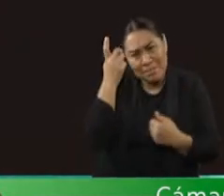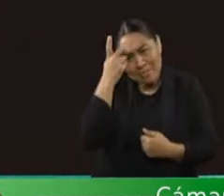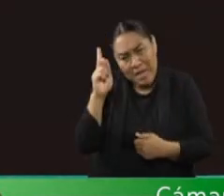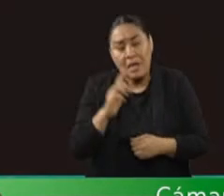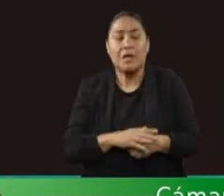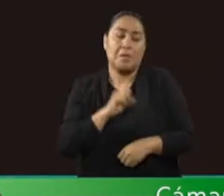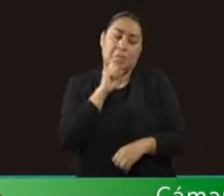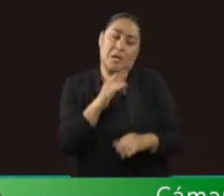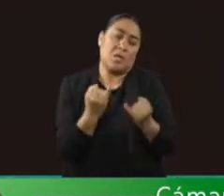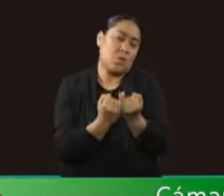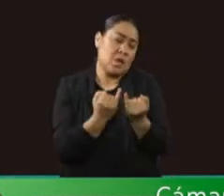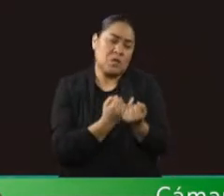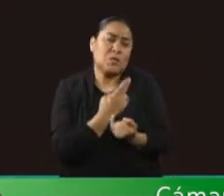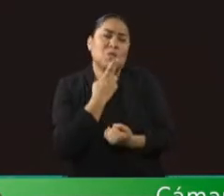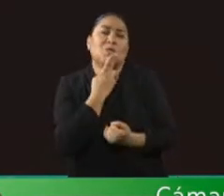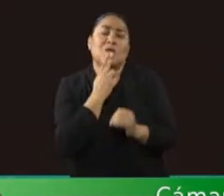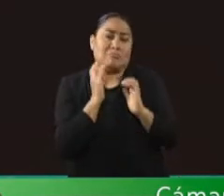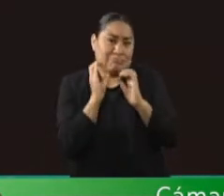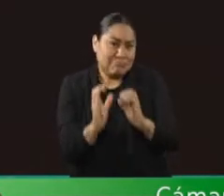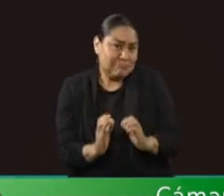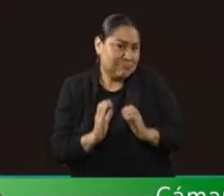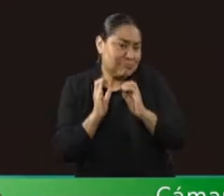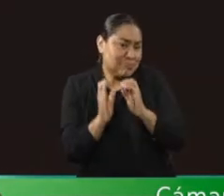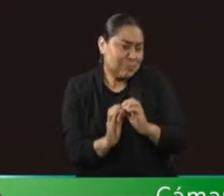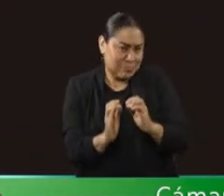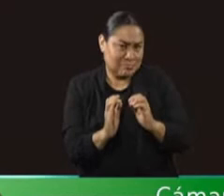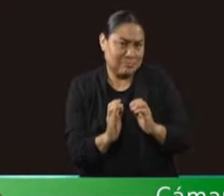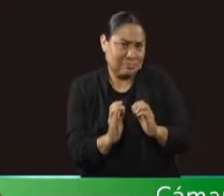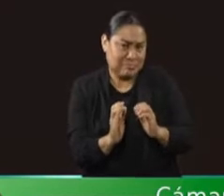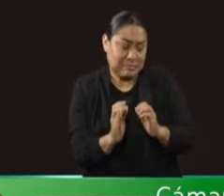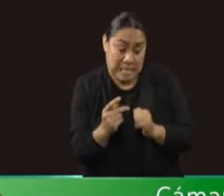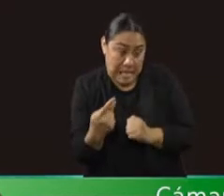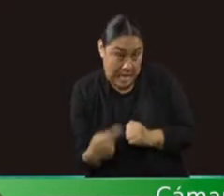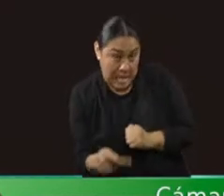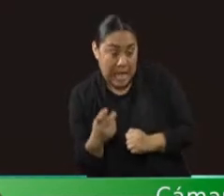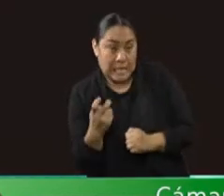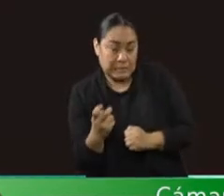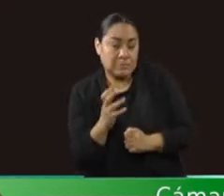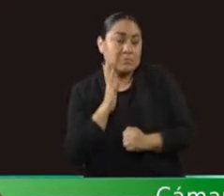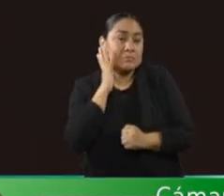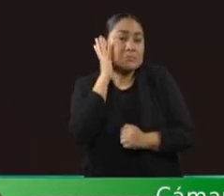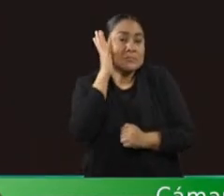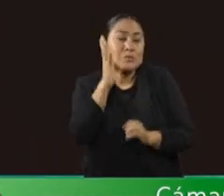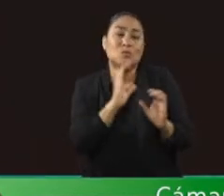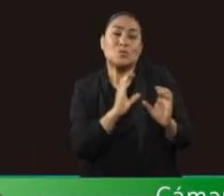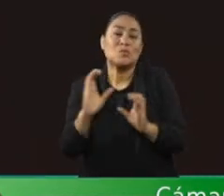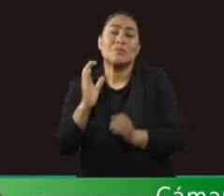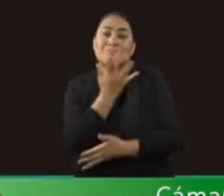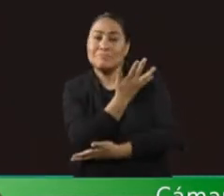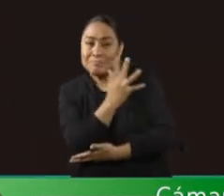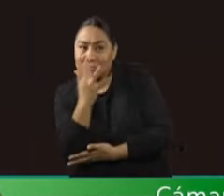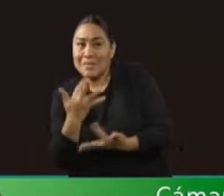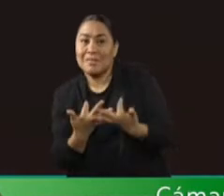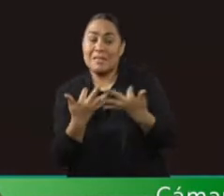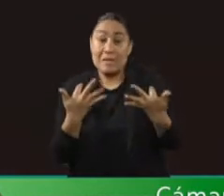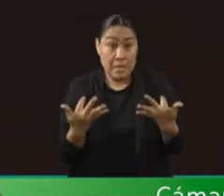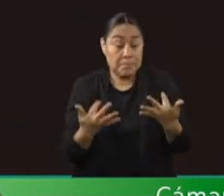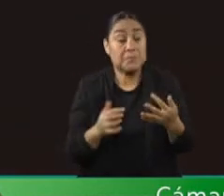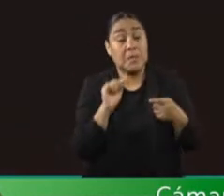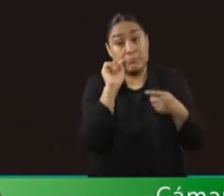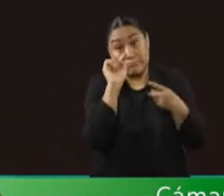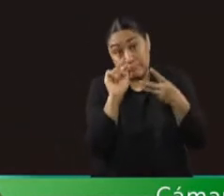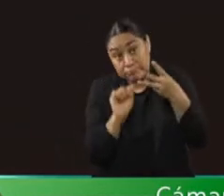todo preservando la riqueza de la nación como una armonía también con el medio ambiente cumpliendo estos